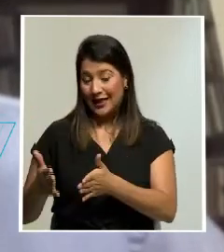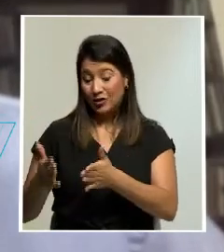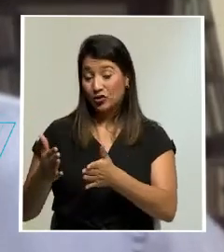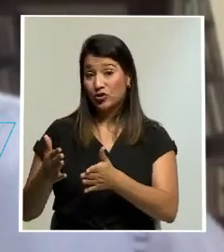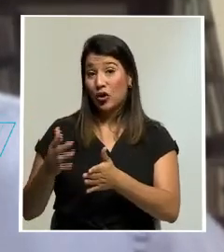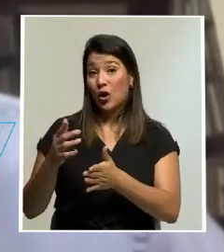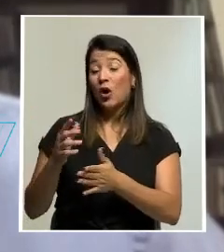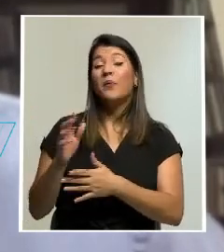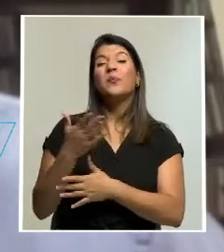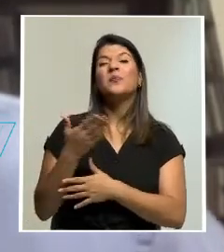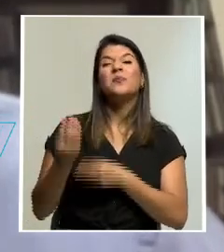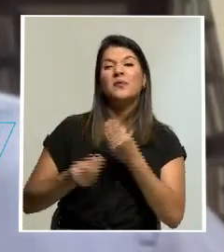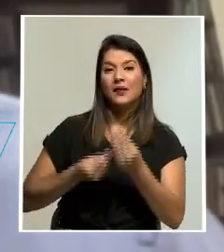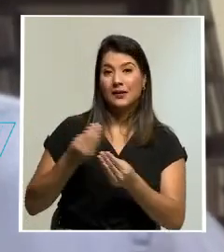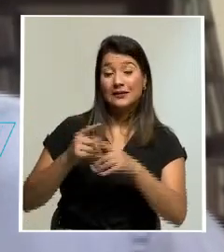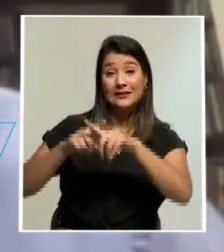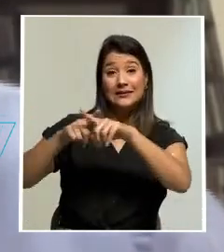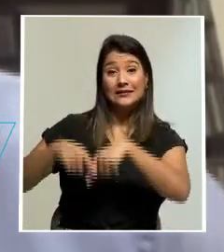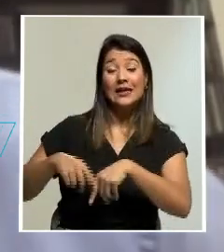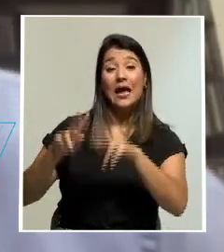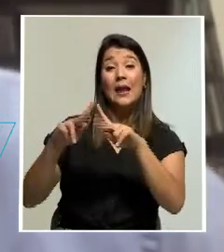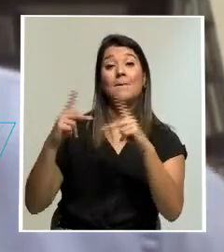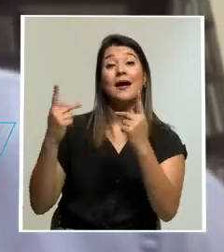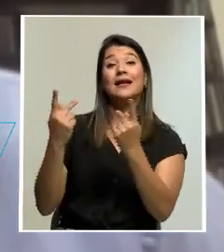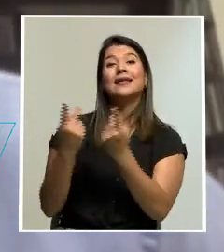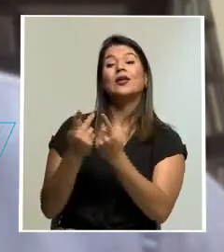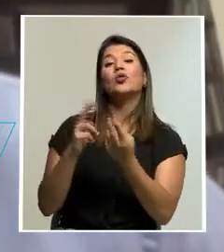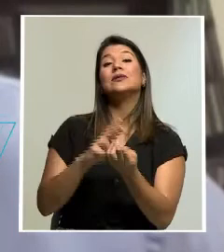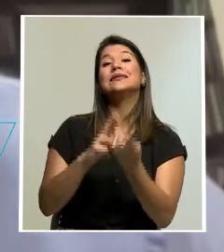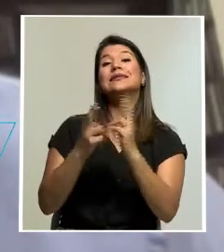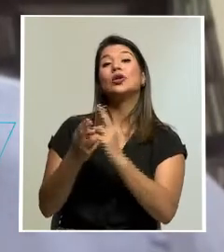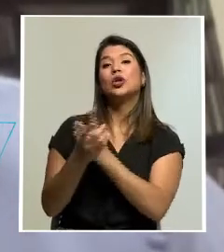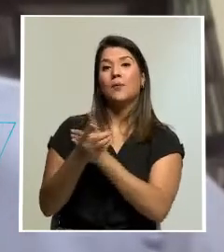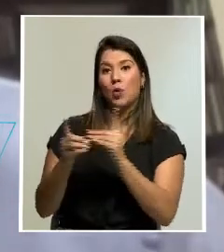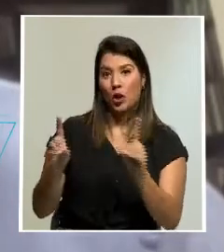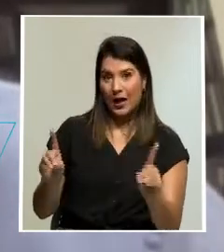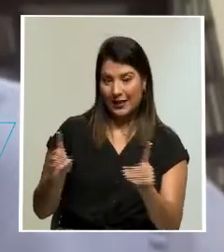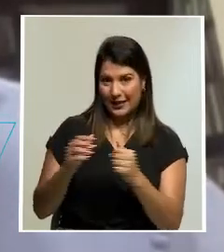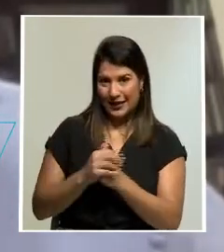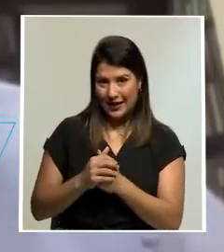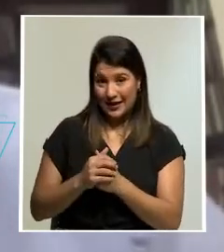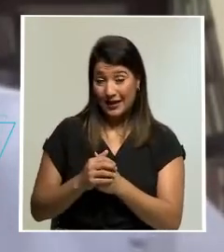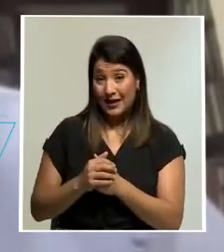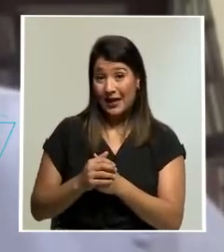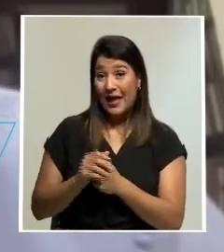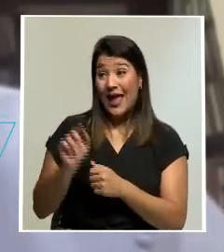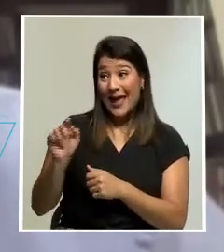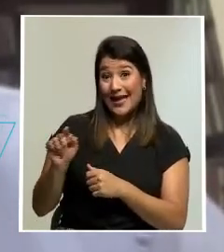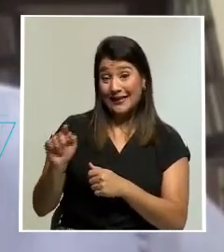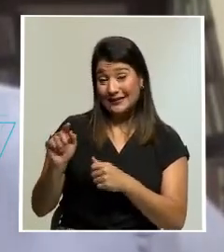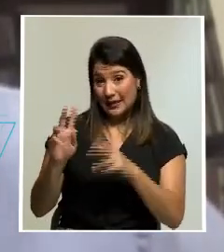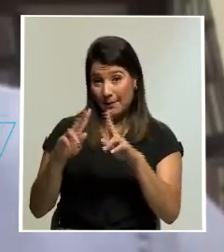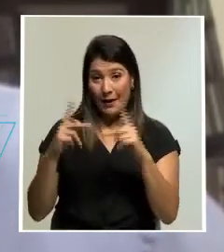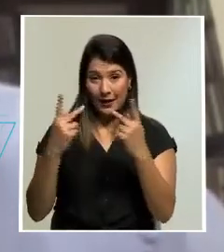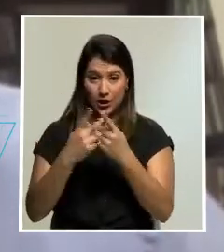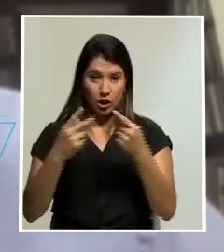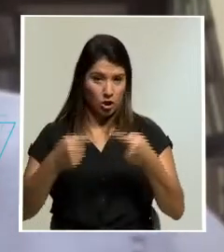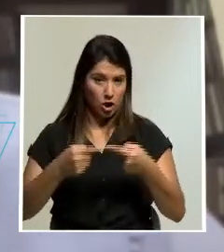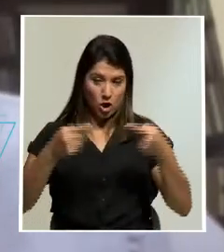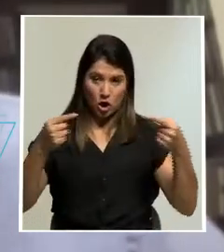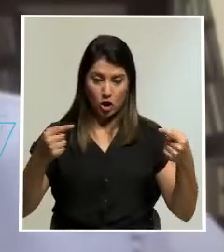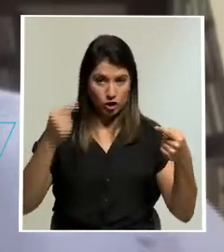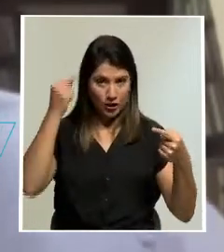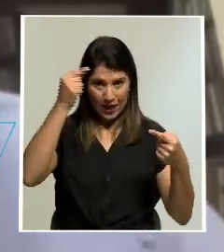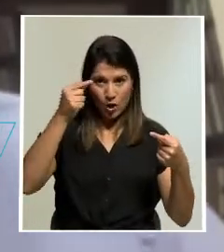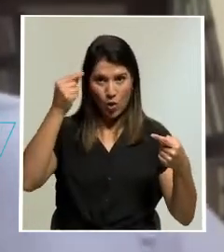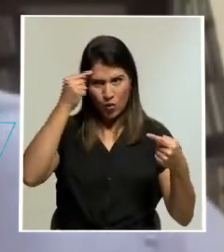eliminación del Partido de Restauración Democrática, uno de los dos partidos de oposición registrados legalmente